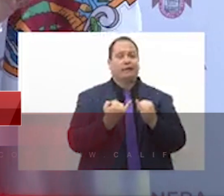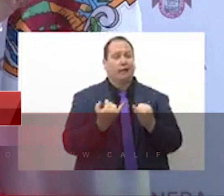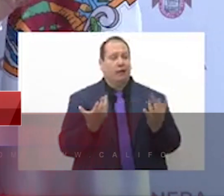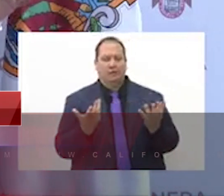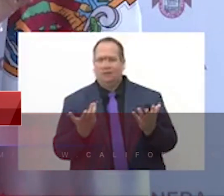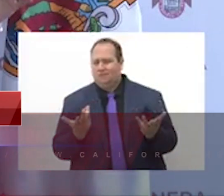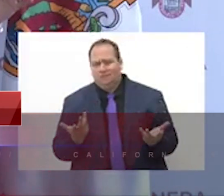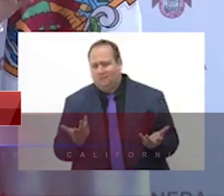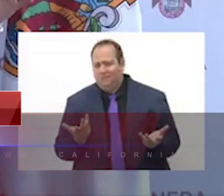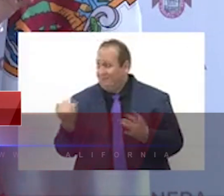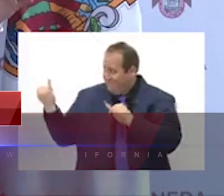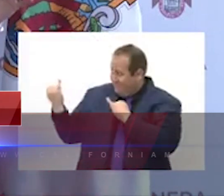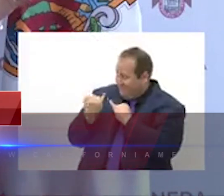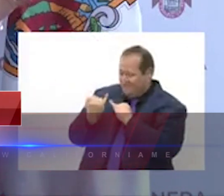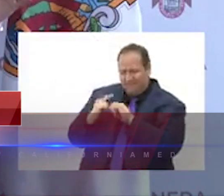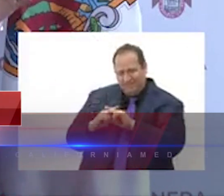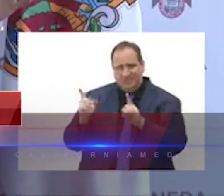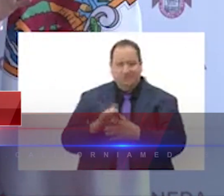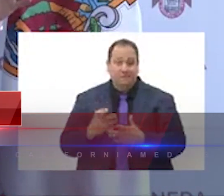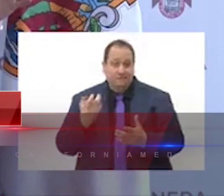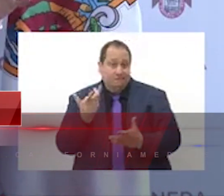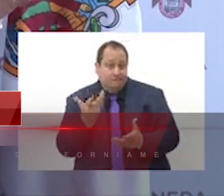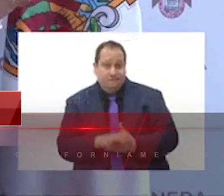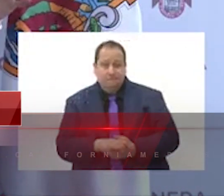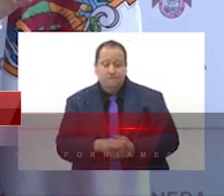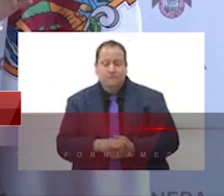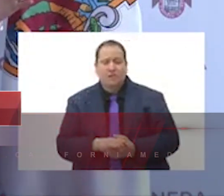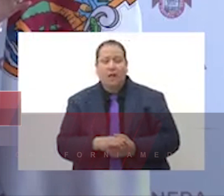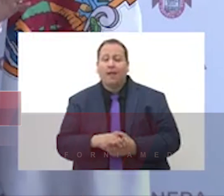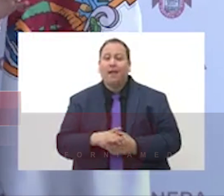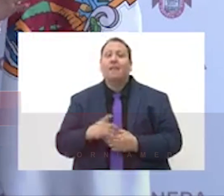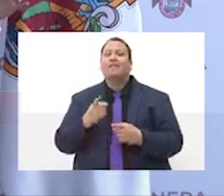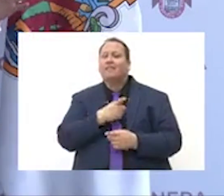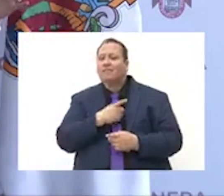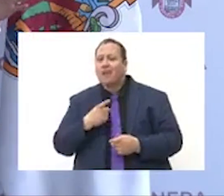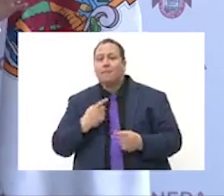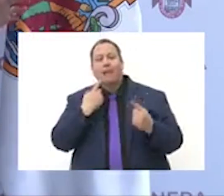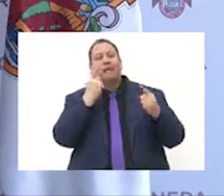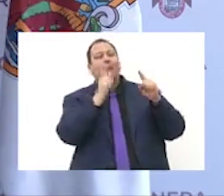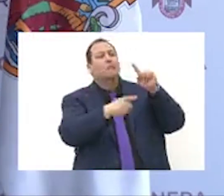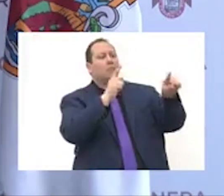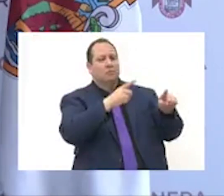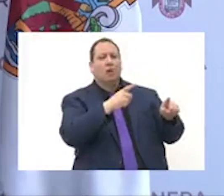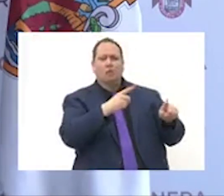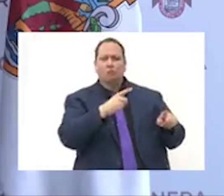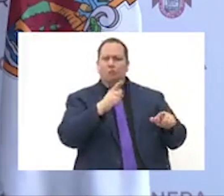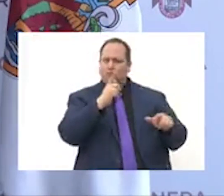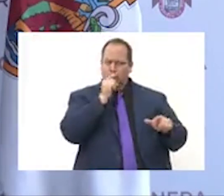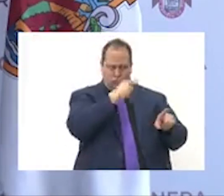no, definitivamente no somos iguales. En ese sentido, pues creo que donde debería estar presentando las denuncias, pues es ante la